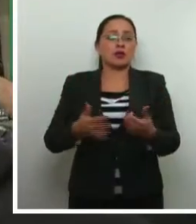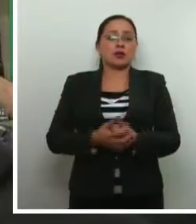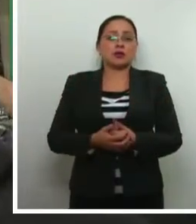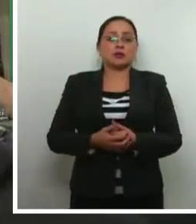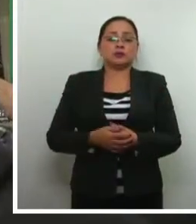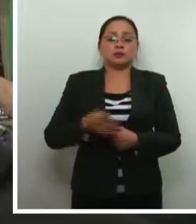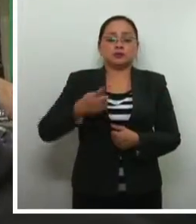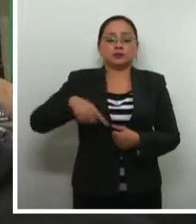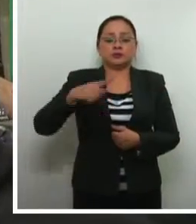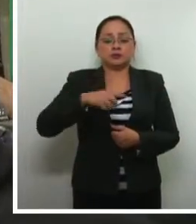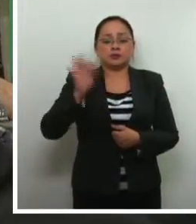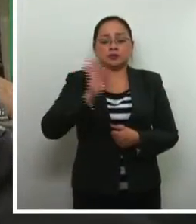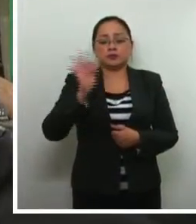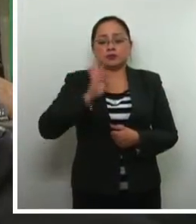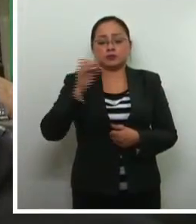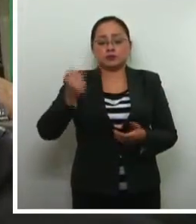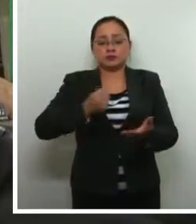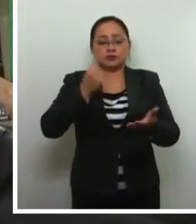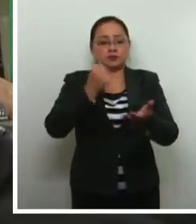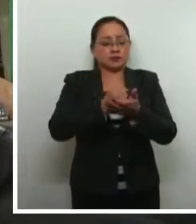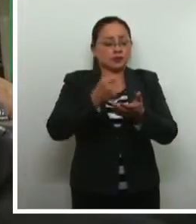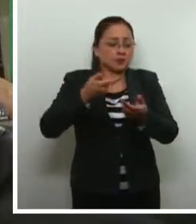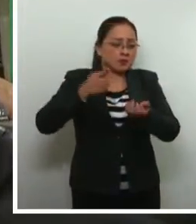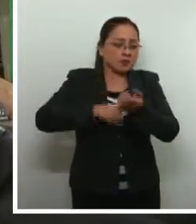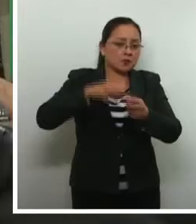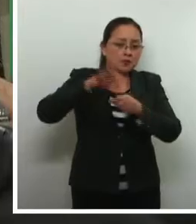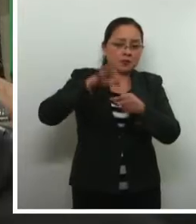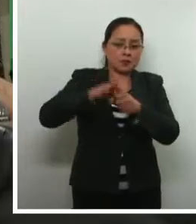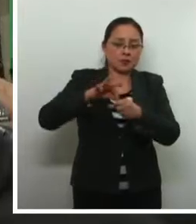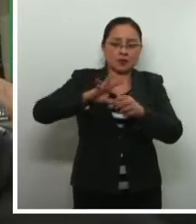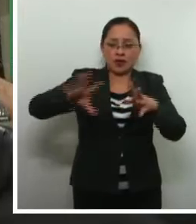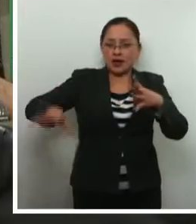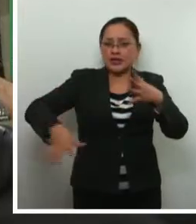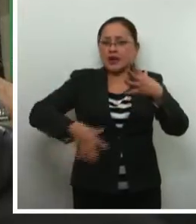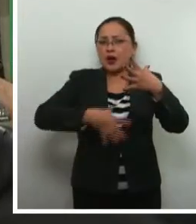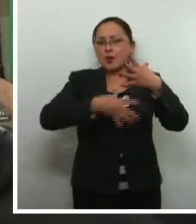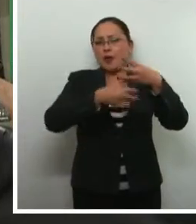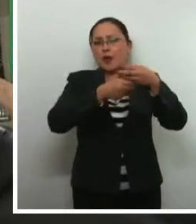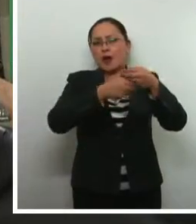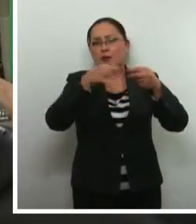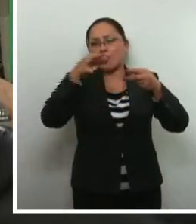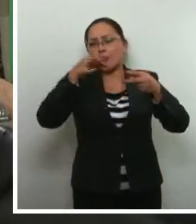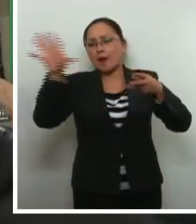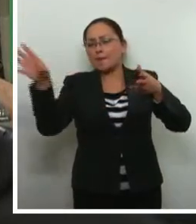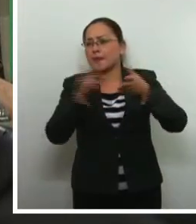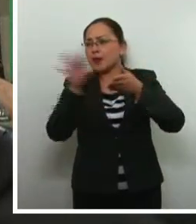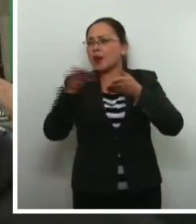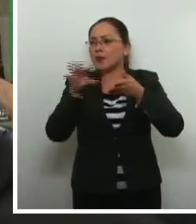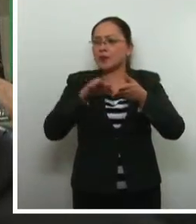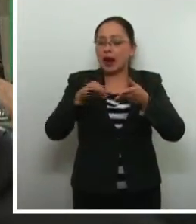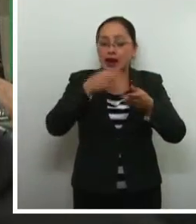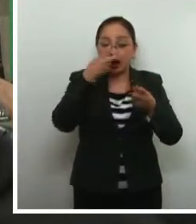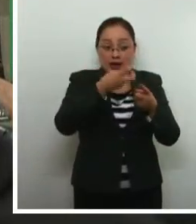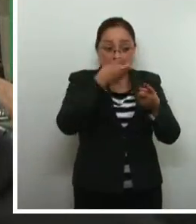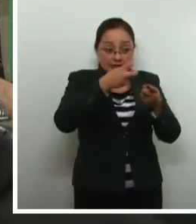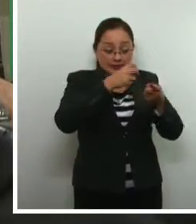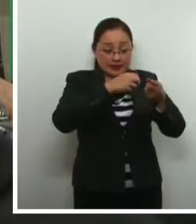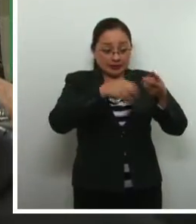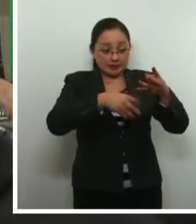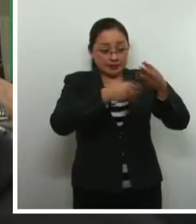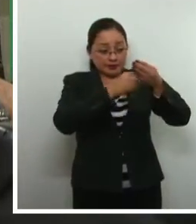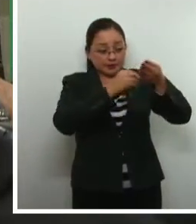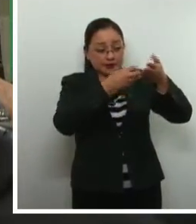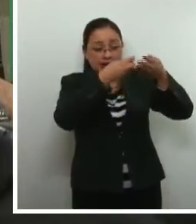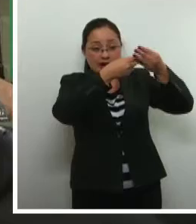si vamos a votar al inicio la mega reserva, tenemos que extraer de la mega